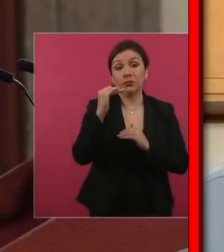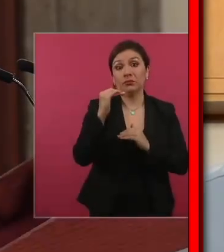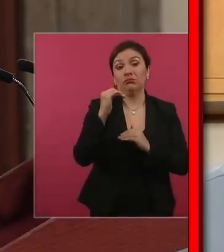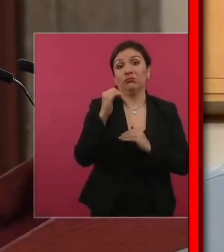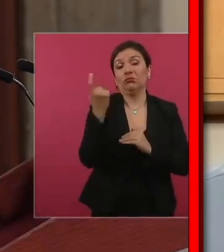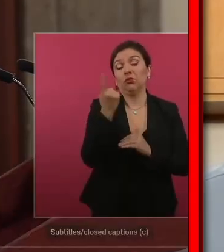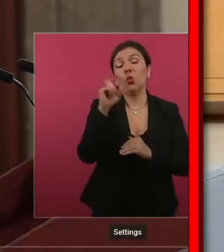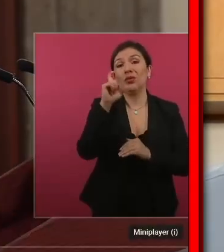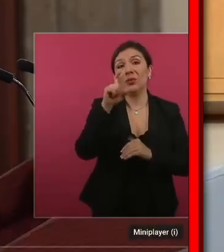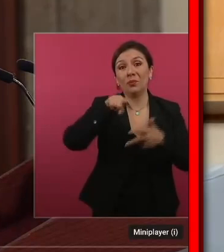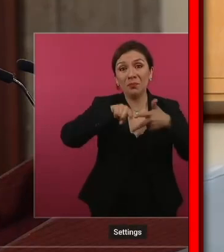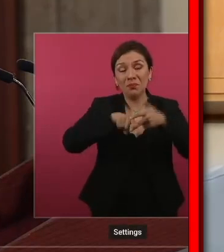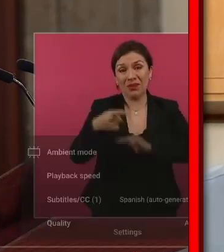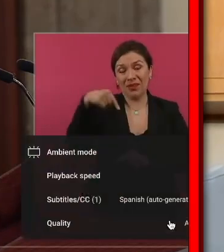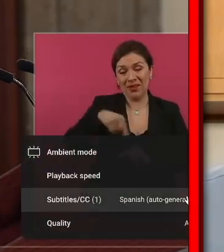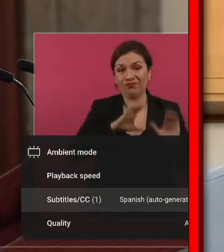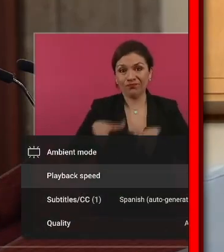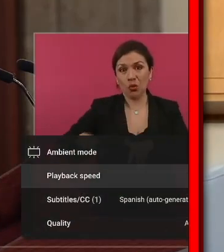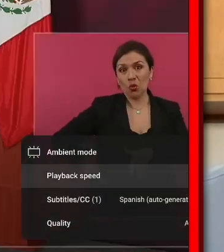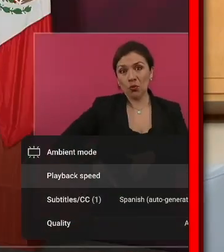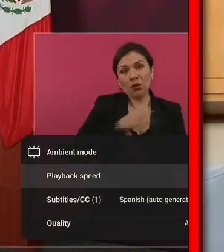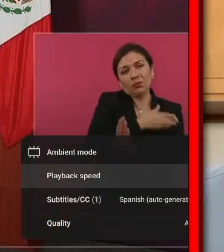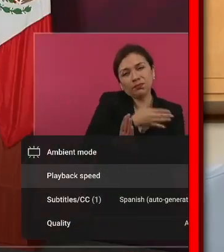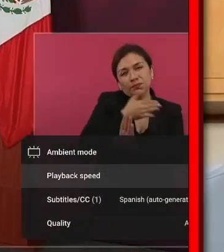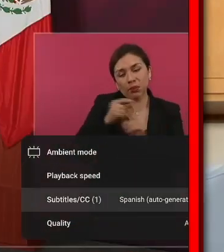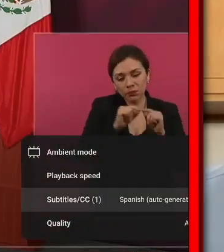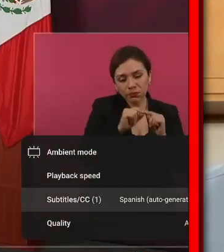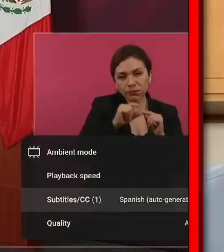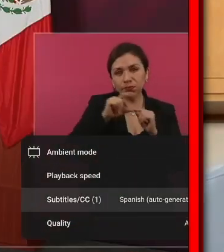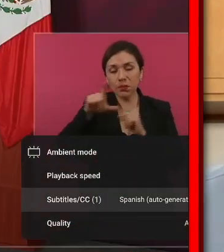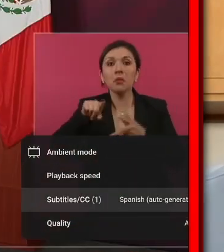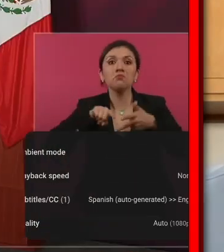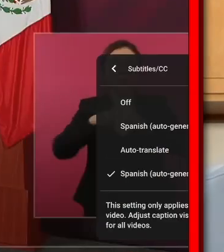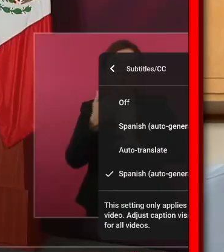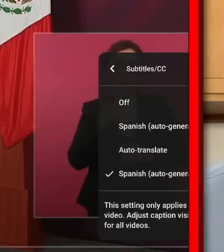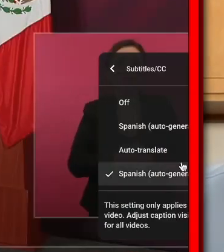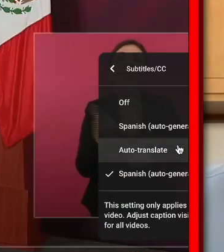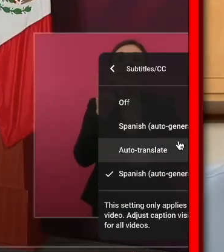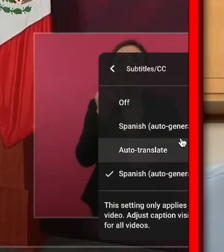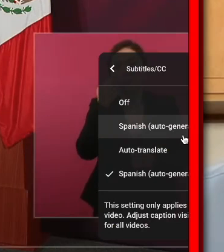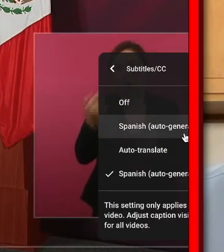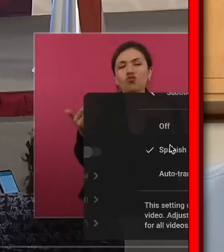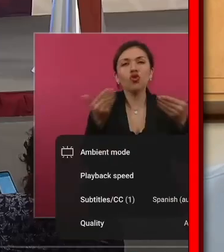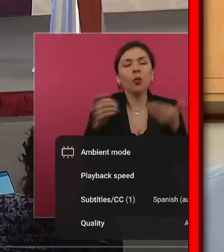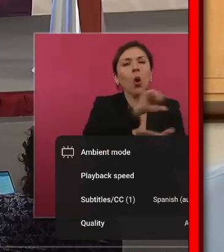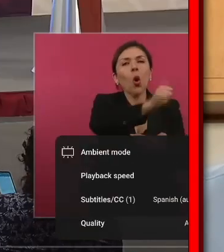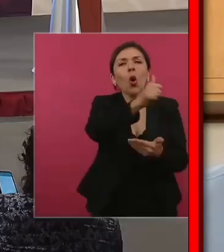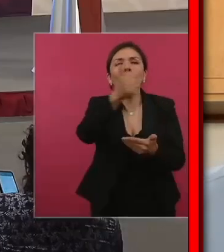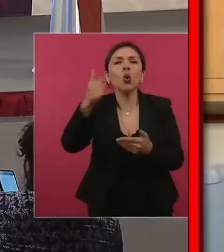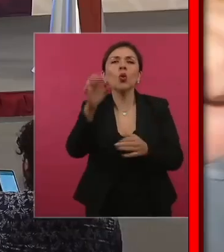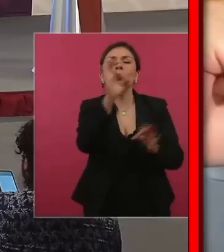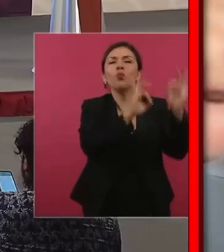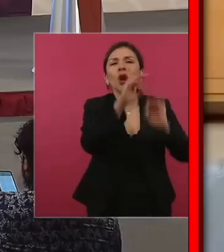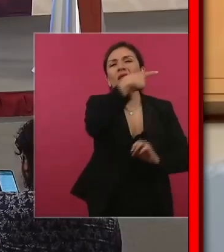estamos en el gobierno En comparación con todas las monedas